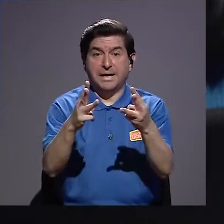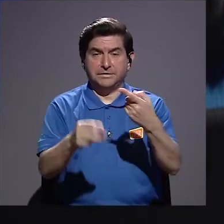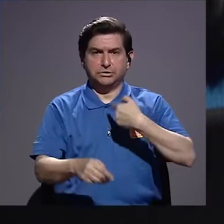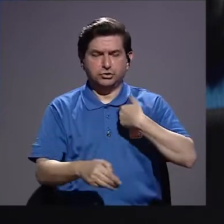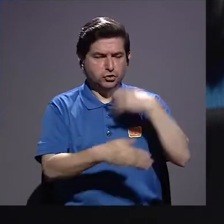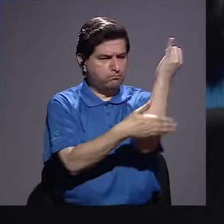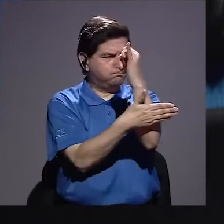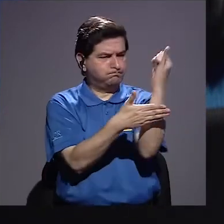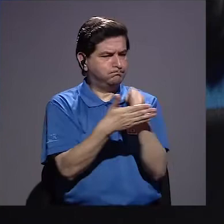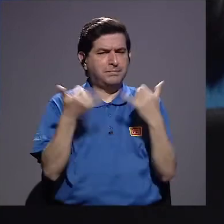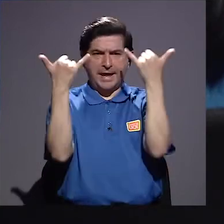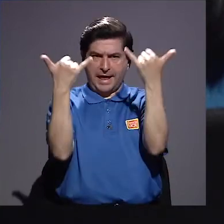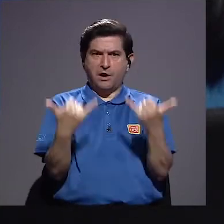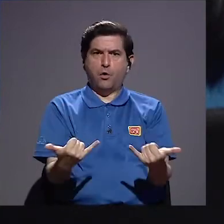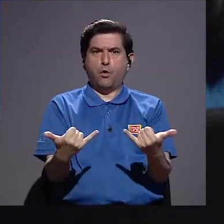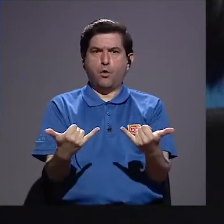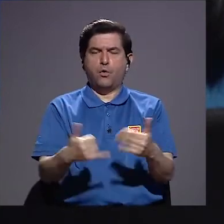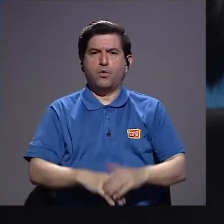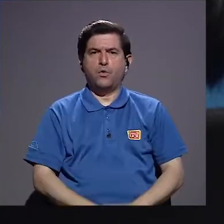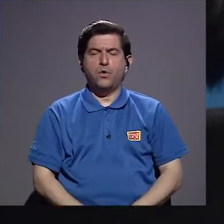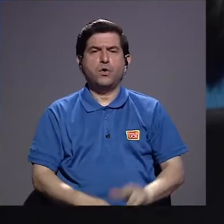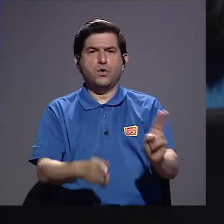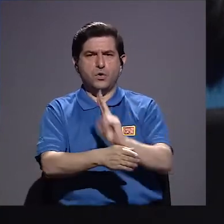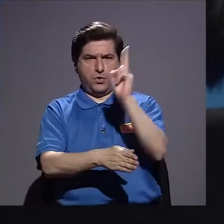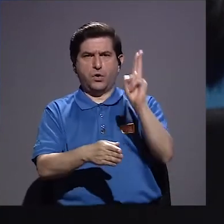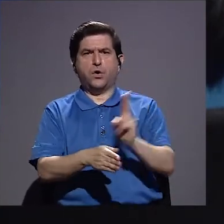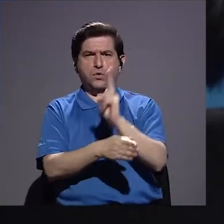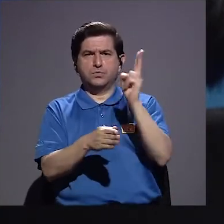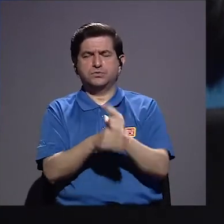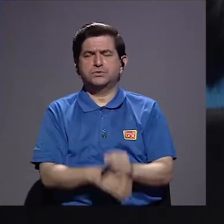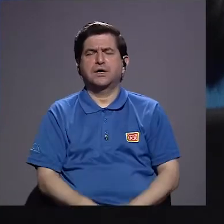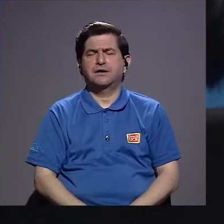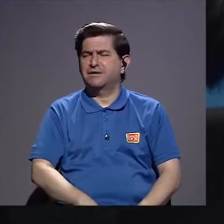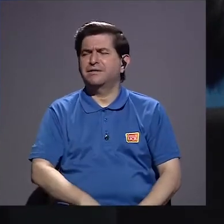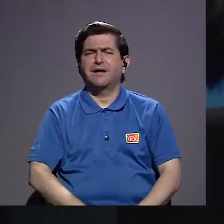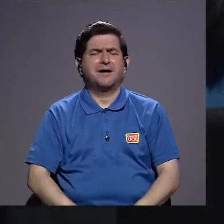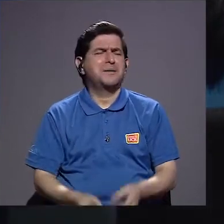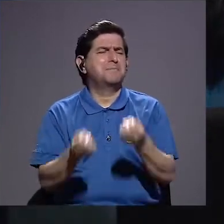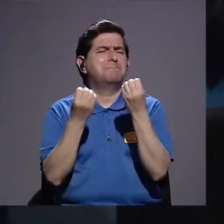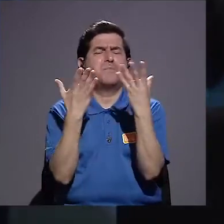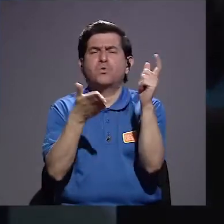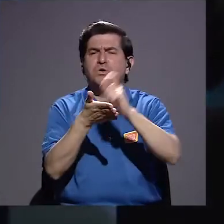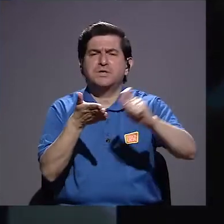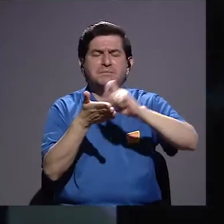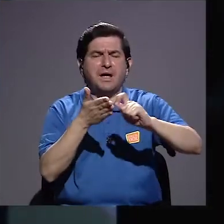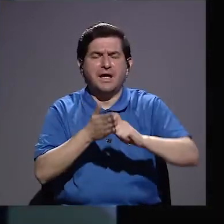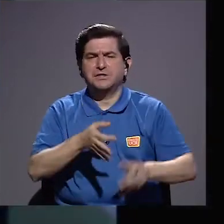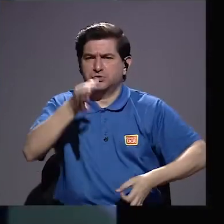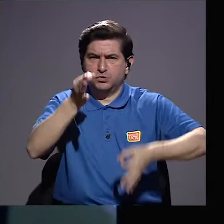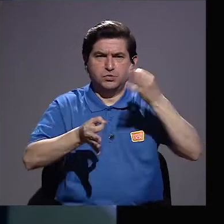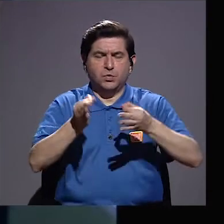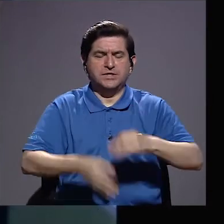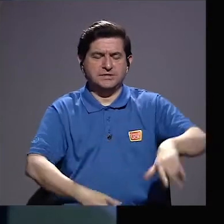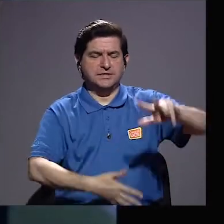diseñé, que ahora es utilizada en muchísimas escuelas judiciales de